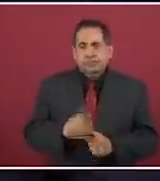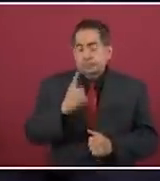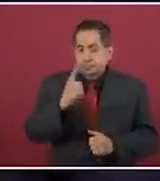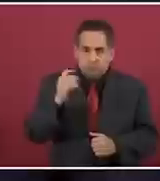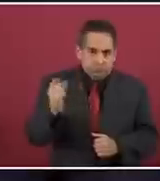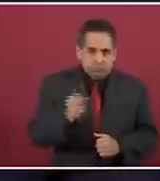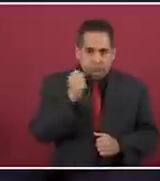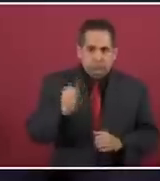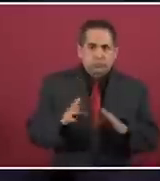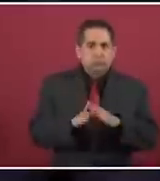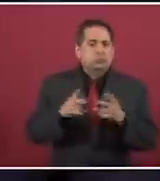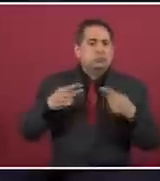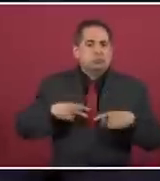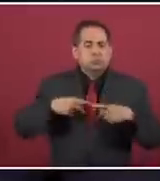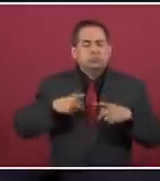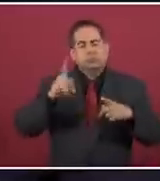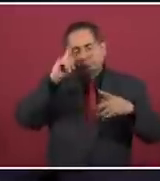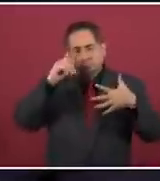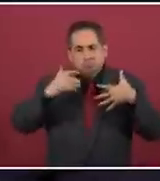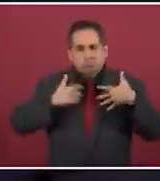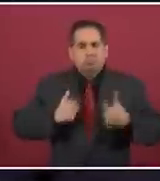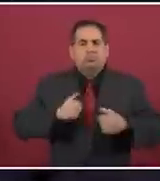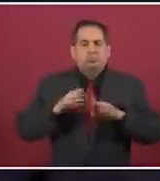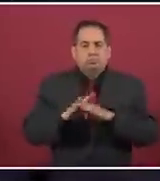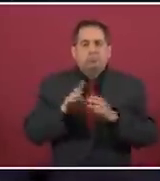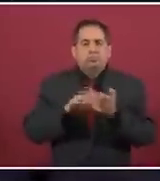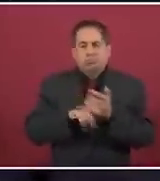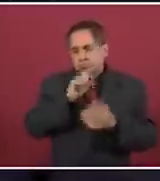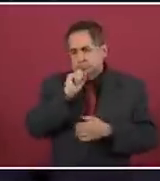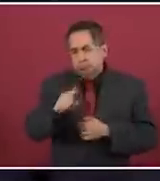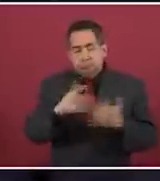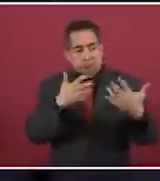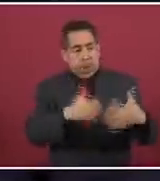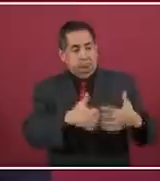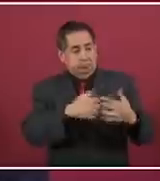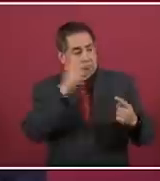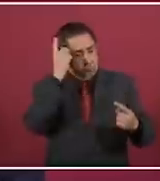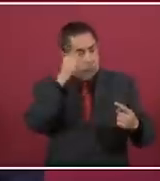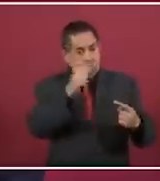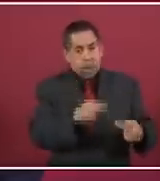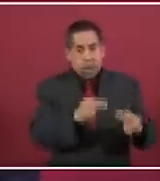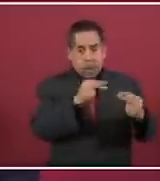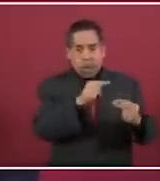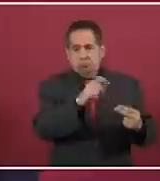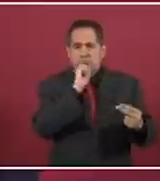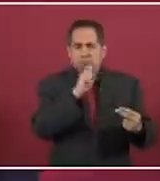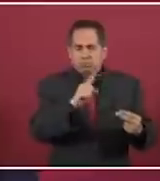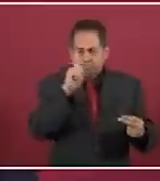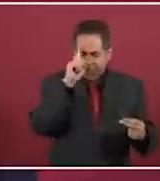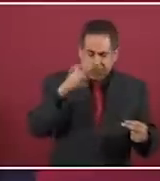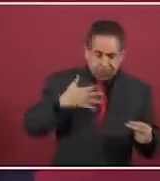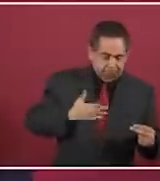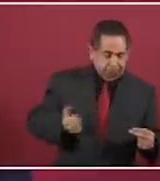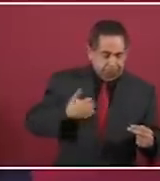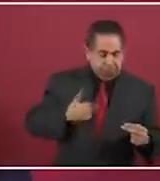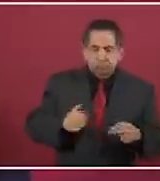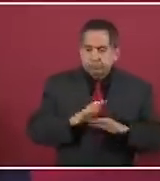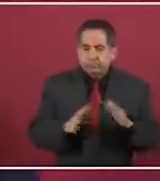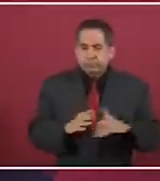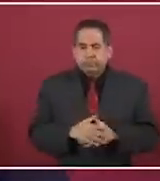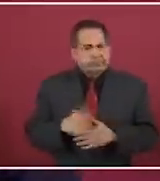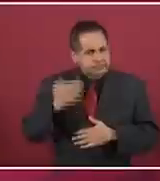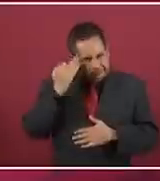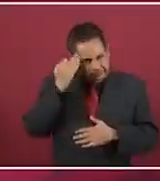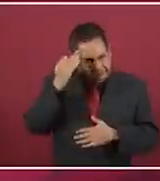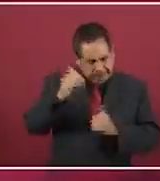Afortunadamente, mucha gente lo está entendiendo y también los empresarios lo están entendiendo. Nos va a llevar